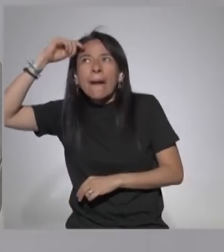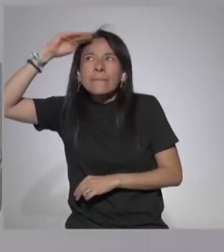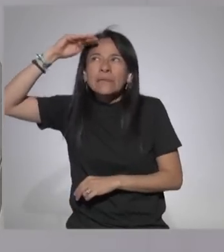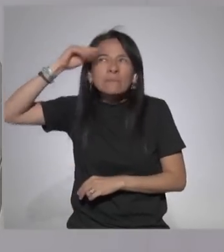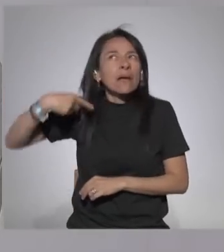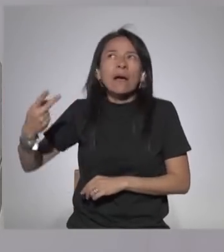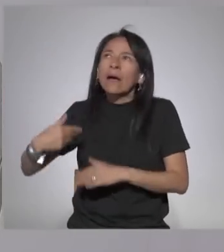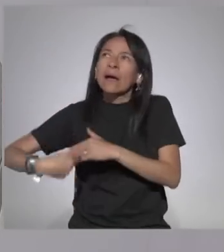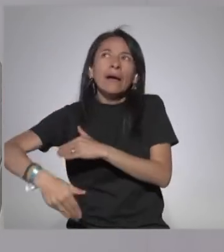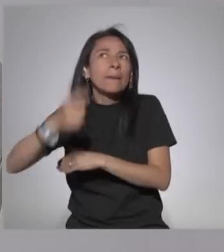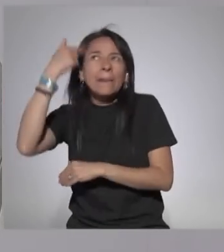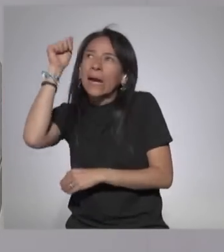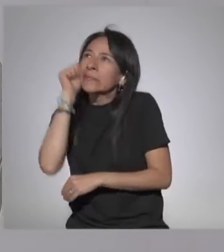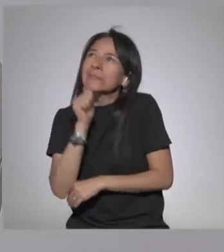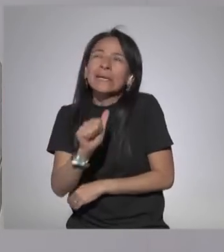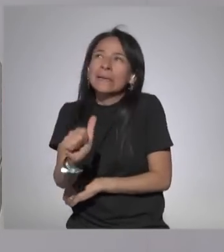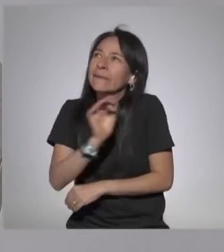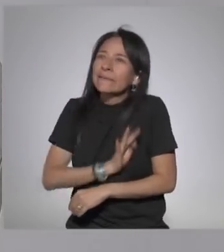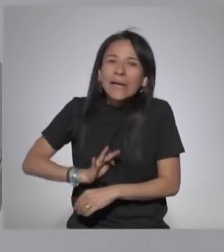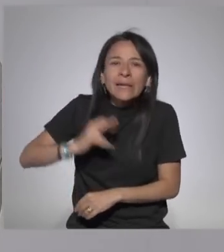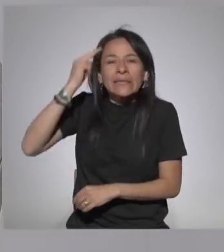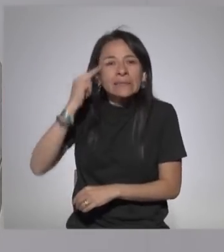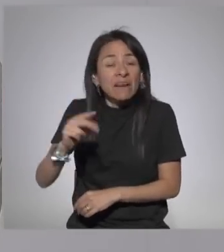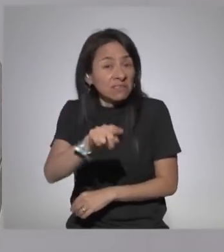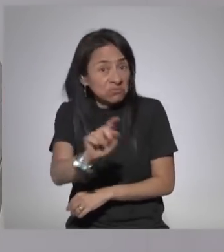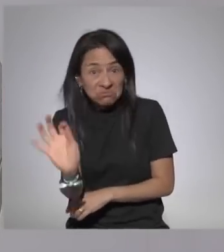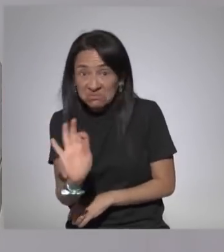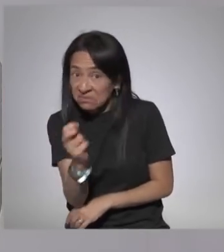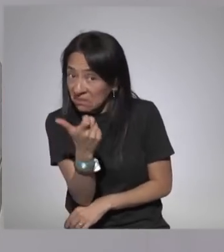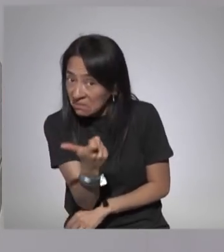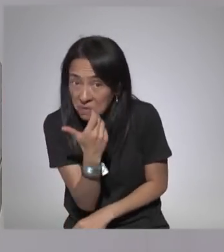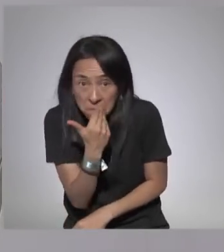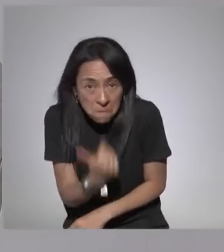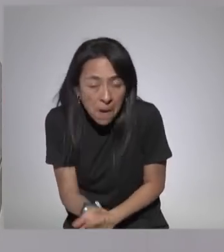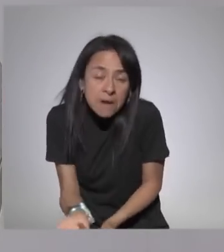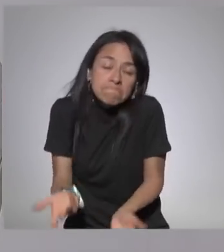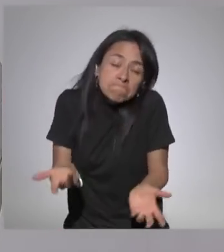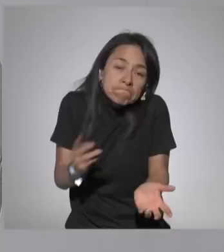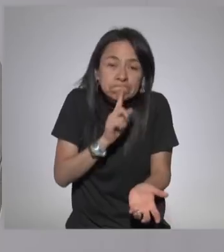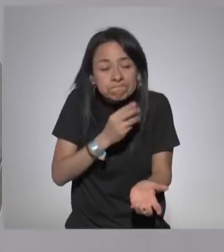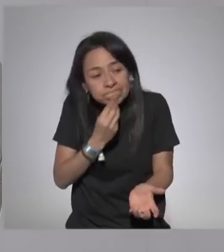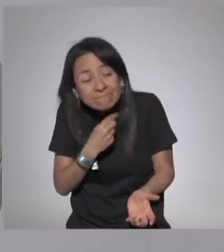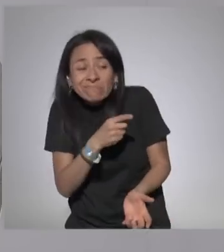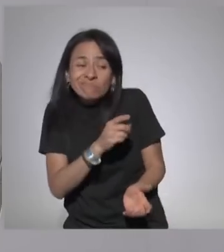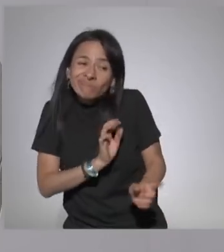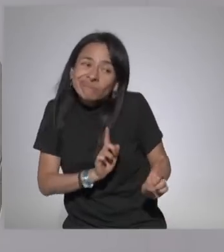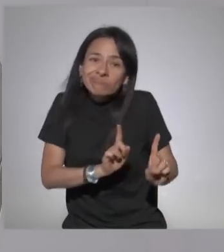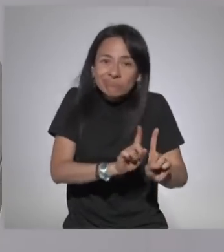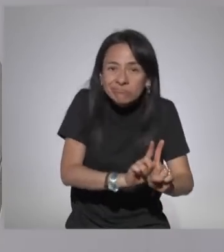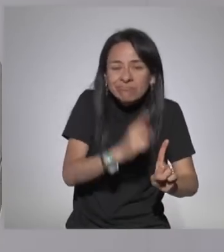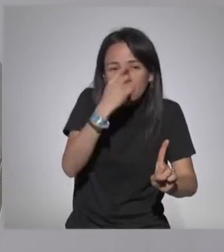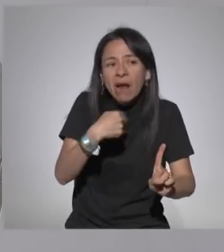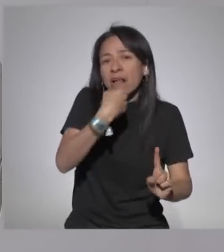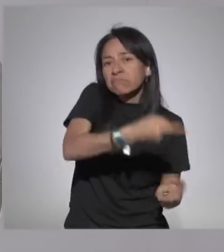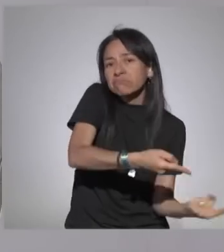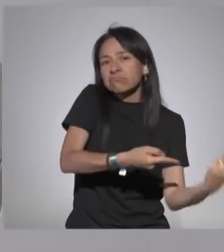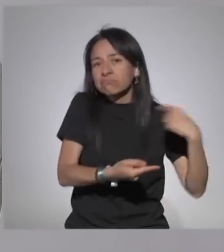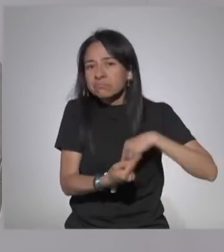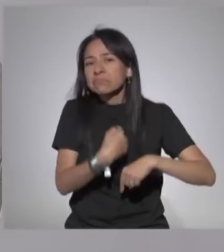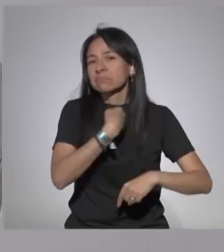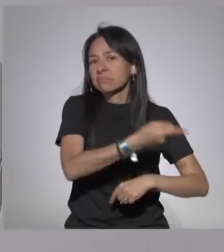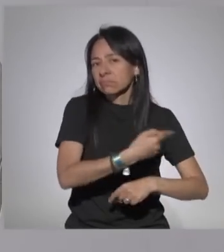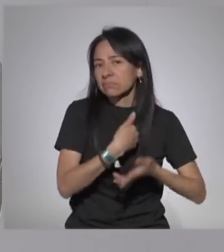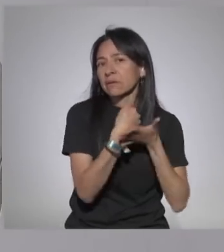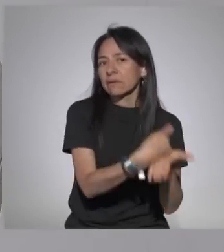felices. La verdad no. Si no tienes dinero te quedas con quien puedes y para que, en el mejor de los casos, haya una ayuda mutua. Eduardo